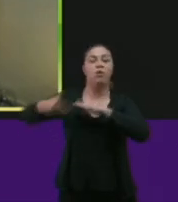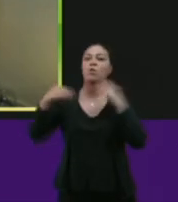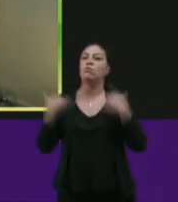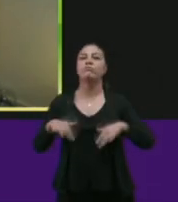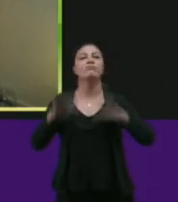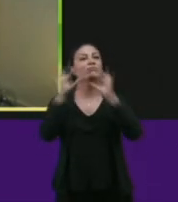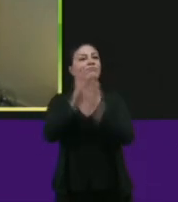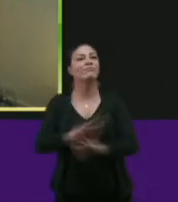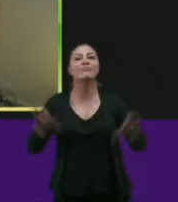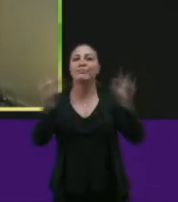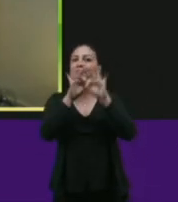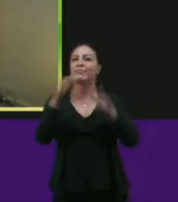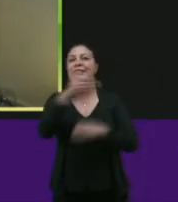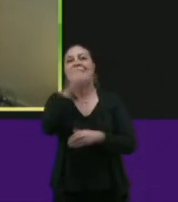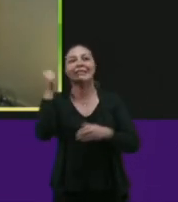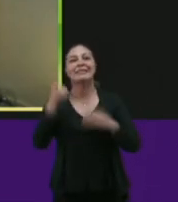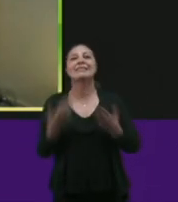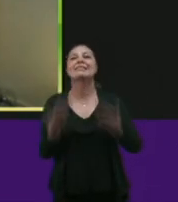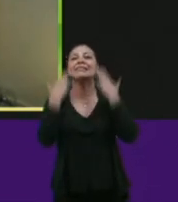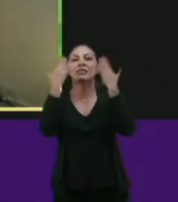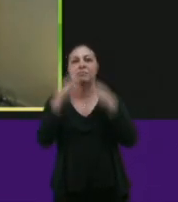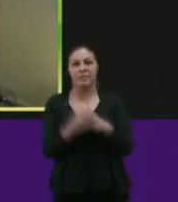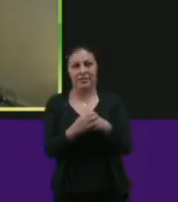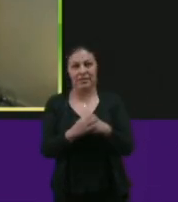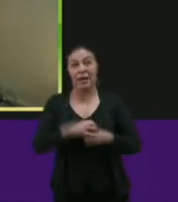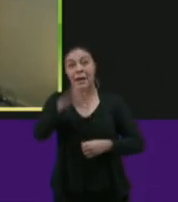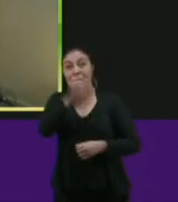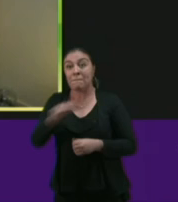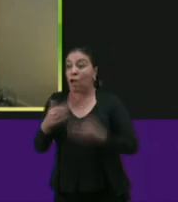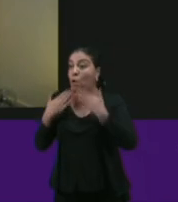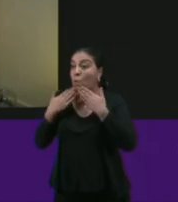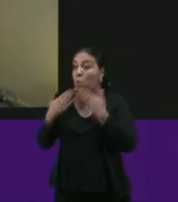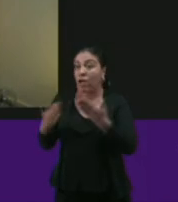ayuda a que la gente buena dé más resultados.